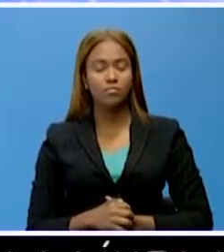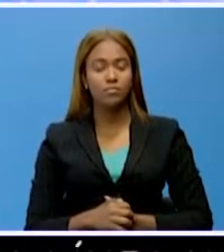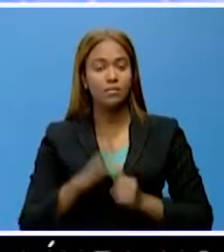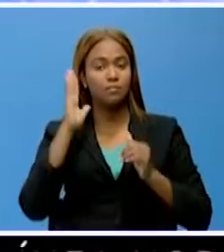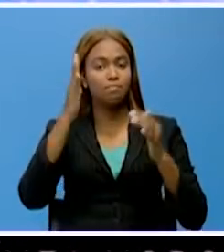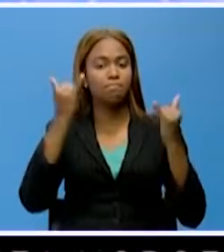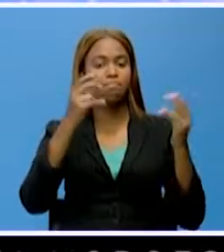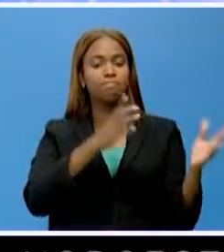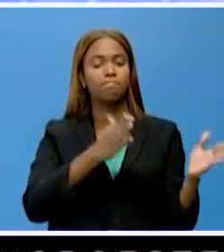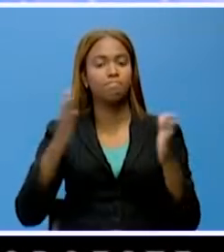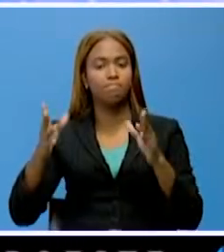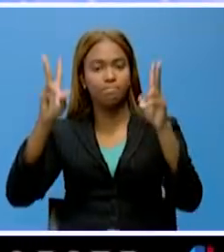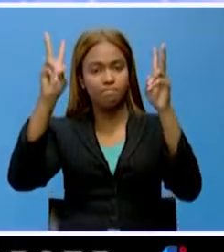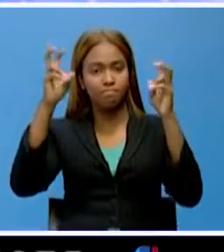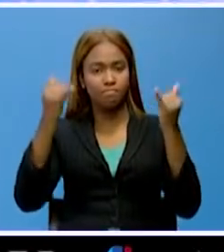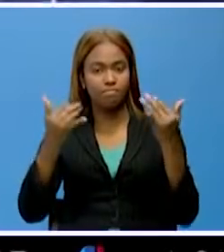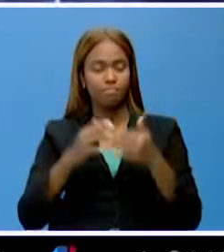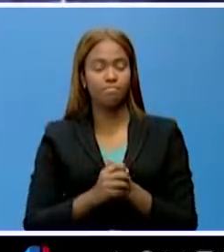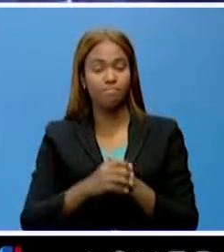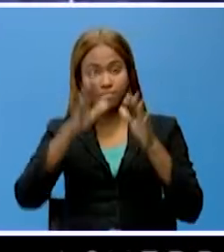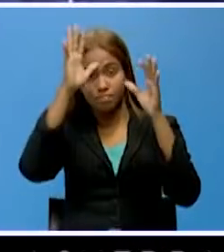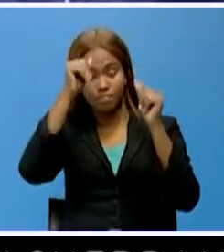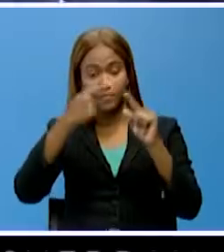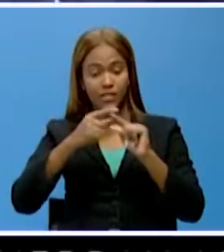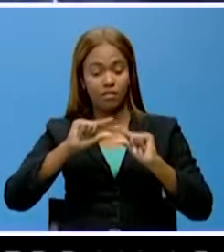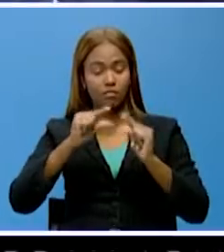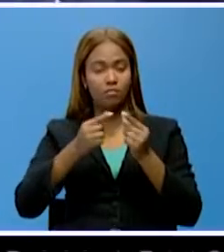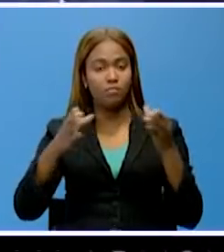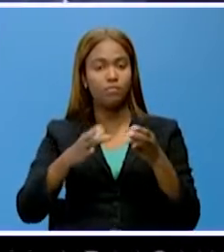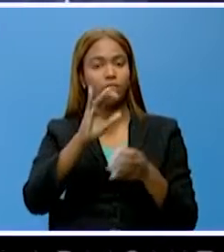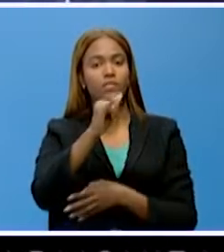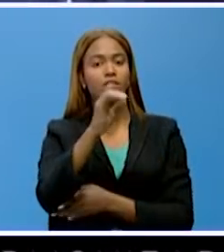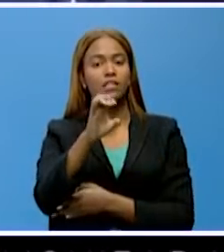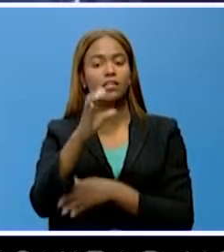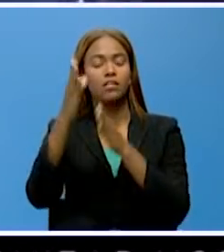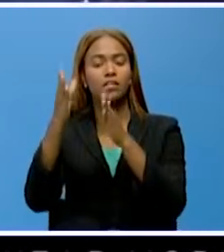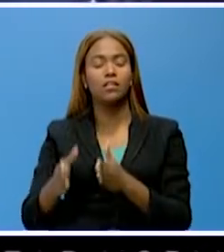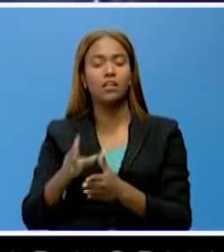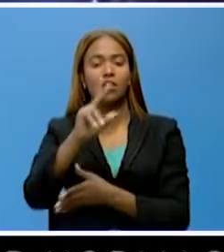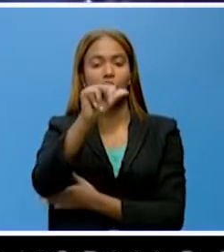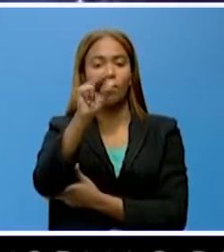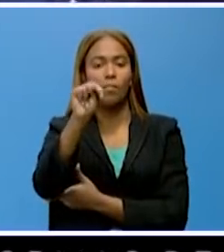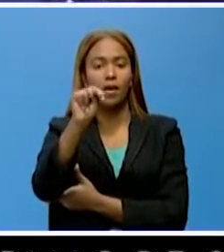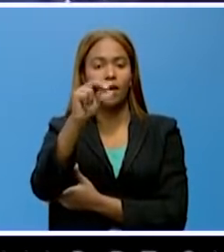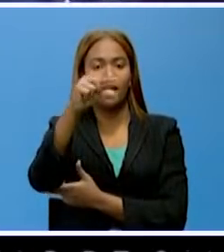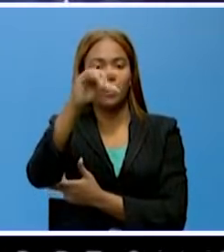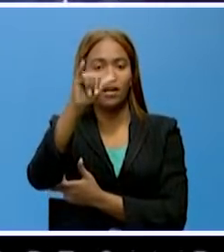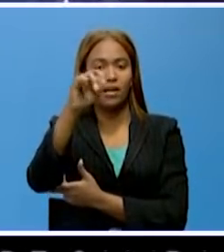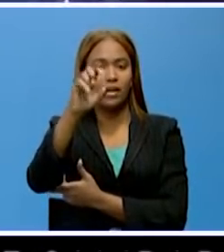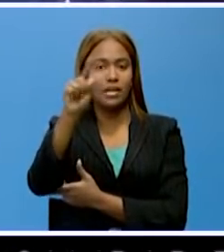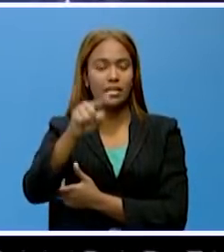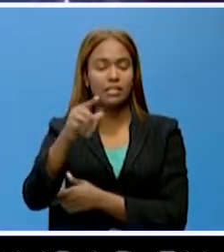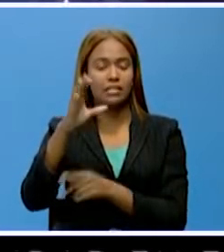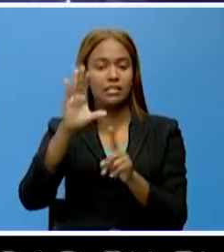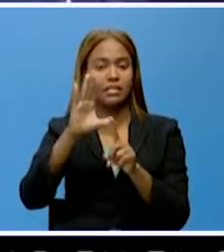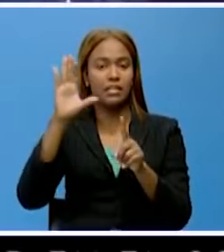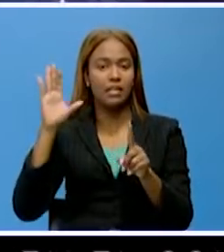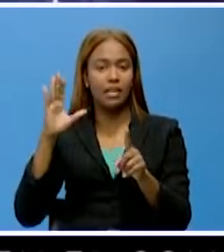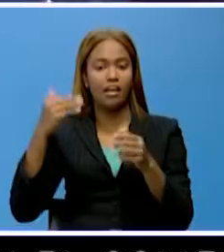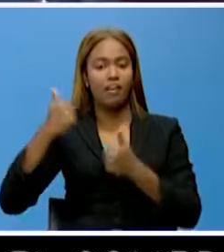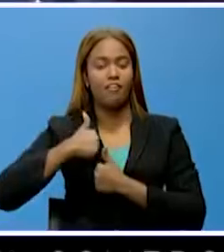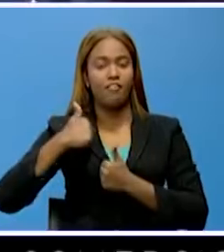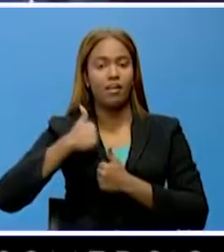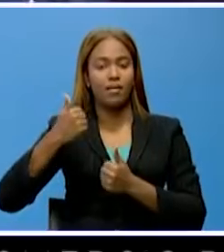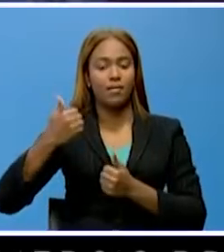Vamos a darle un giro a la información, y es que el presidente de la Junta Central Electoral, Román Andrés Jaques Liranzo, fue designado como jefe de la misión